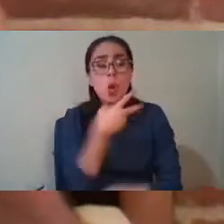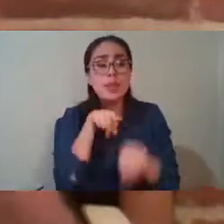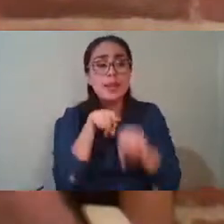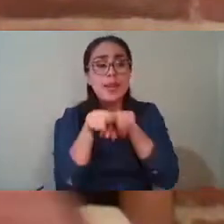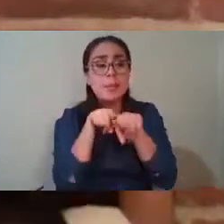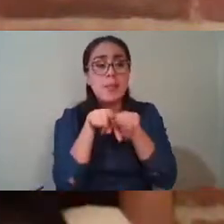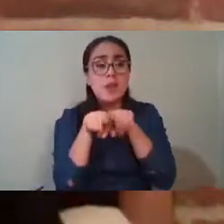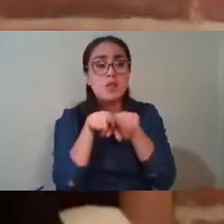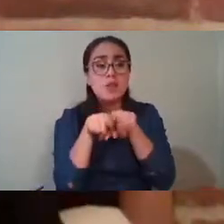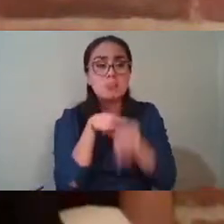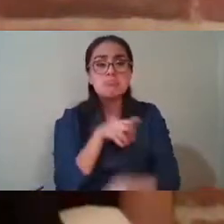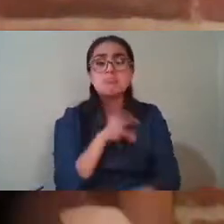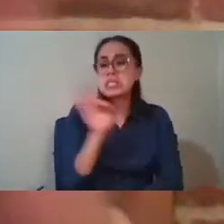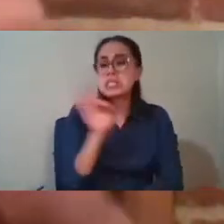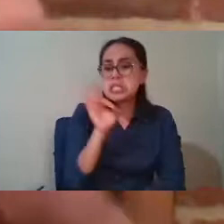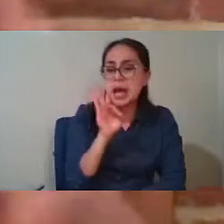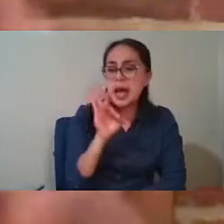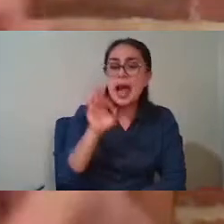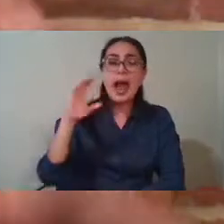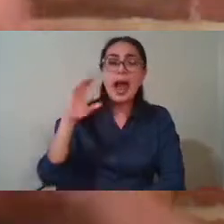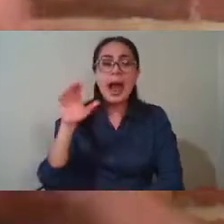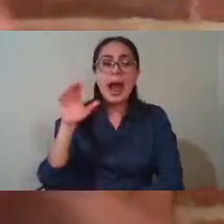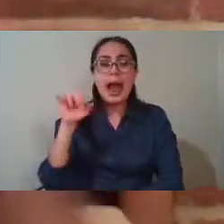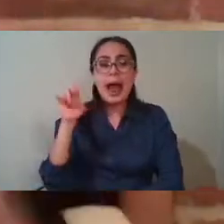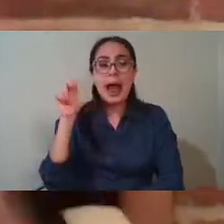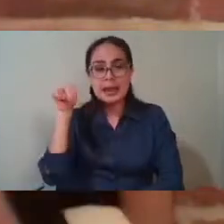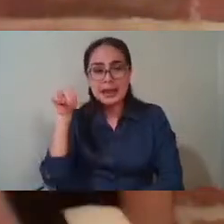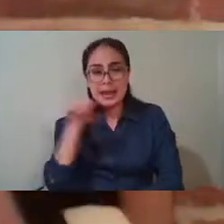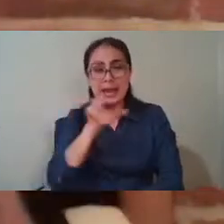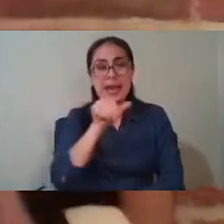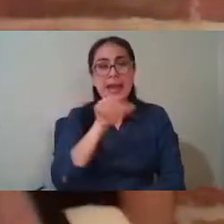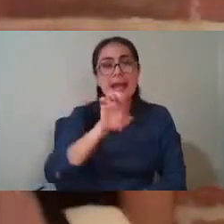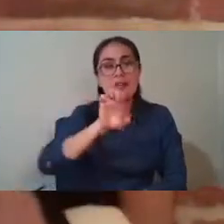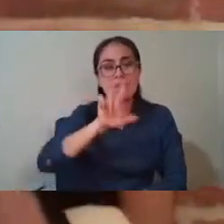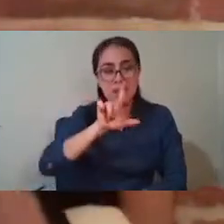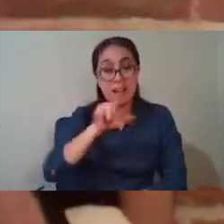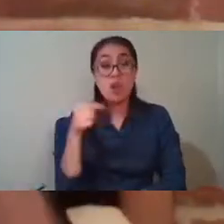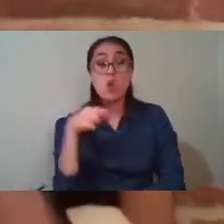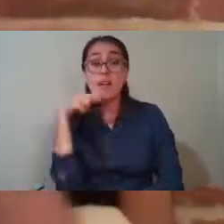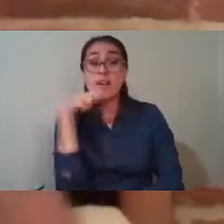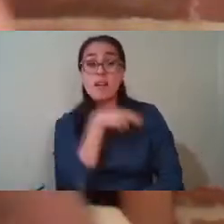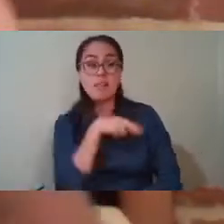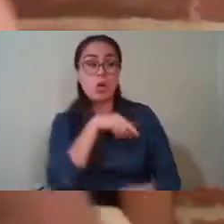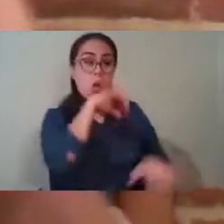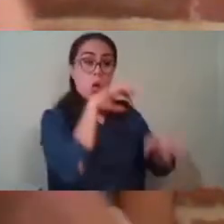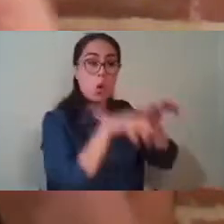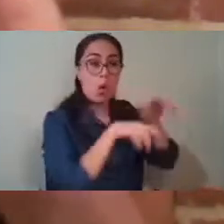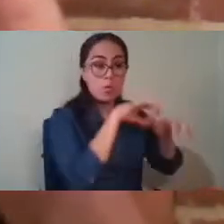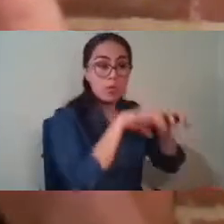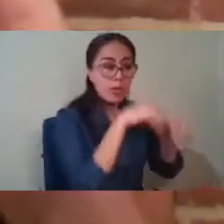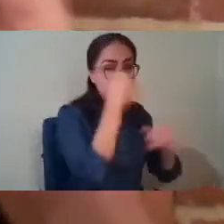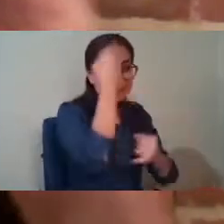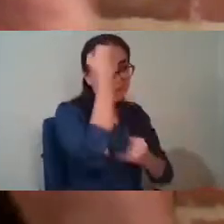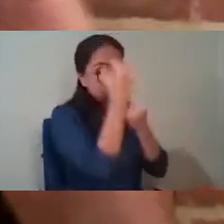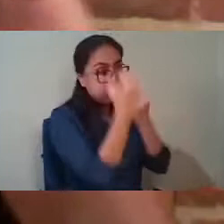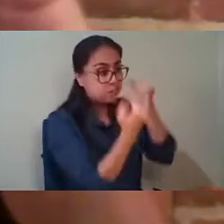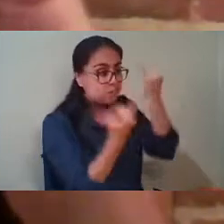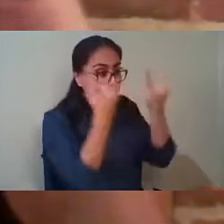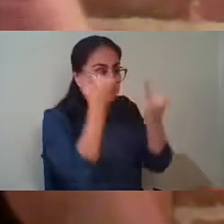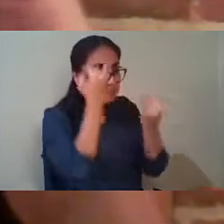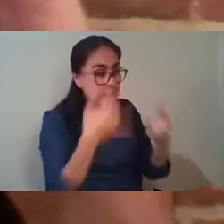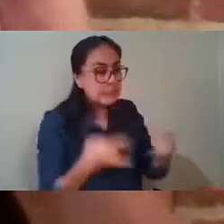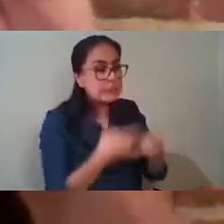que podrían ser Caín y Abel. Fui a la computadora, lo tomé y comencé el proceso de creación de